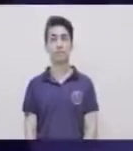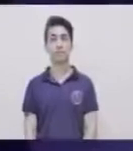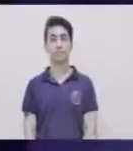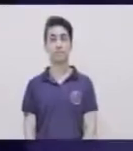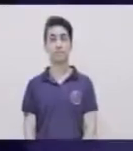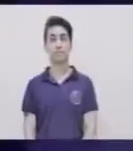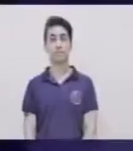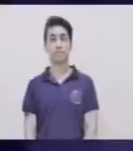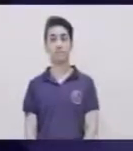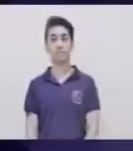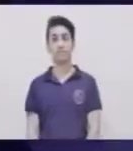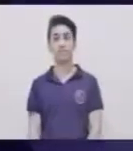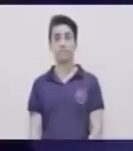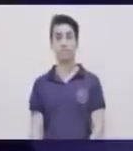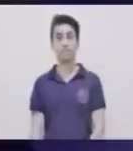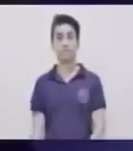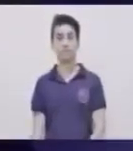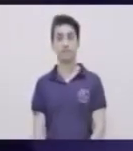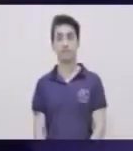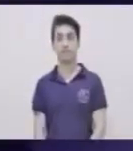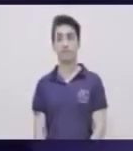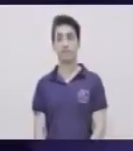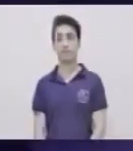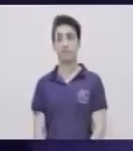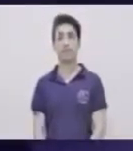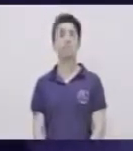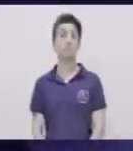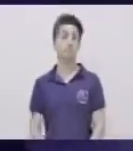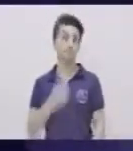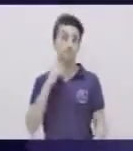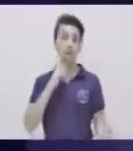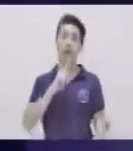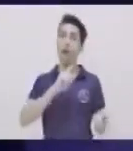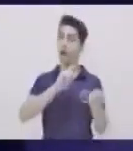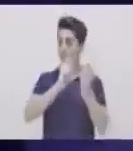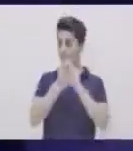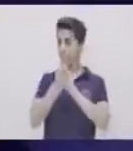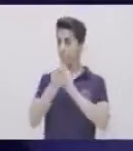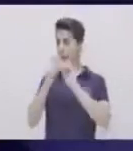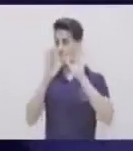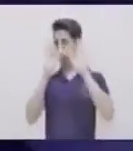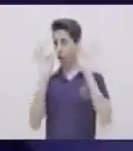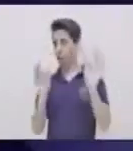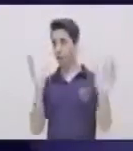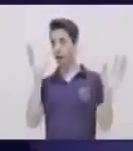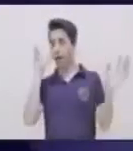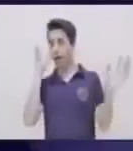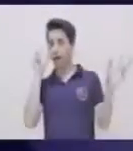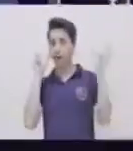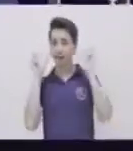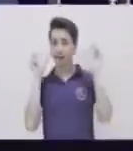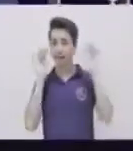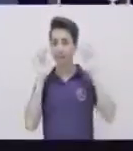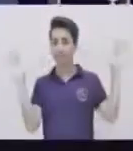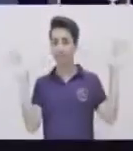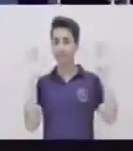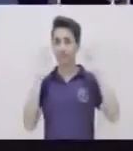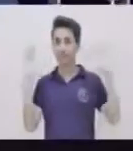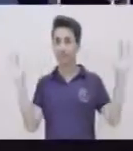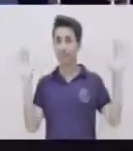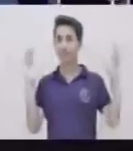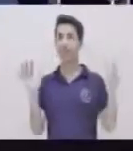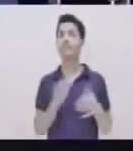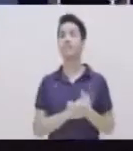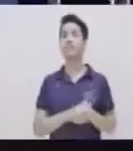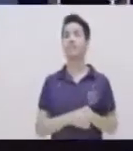arco, cierro. Pero el arco, vamos a encontrarnos que acá tiene un cuerito, un